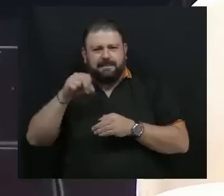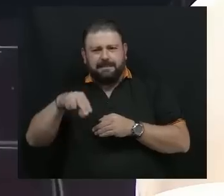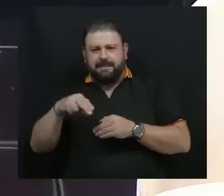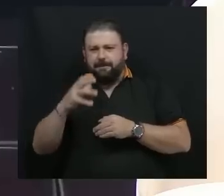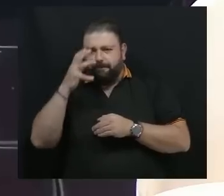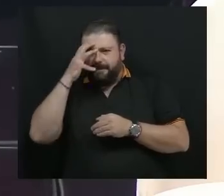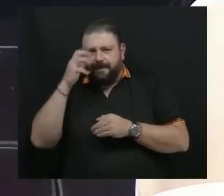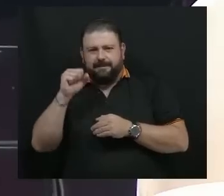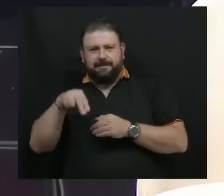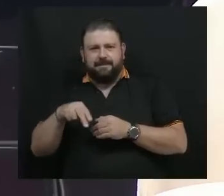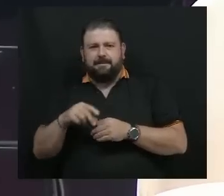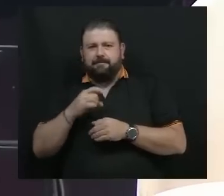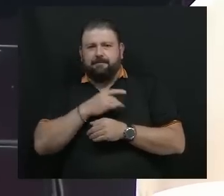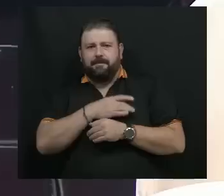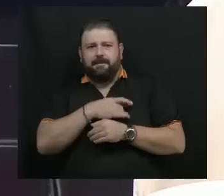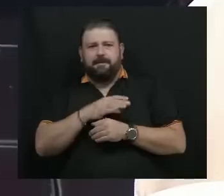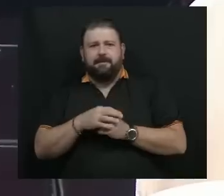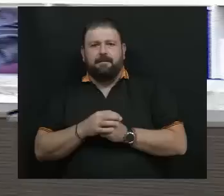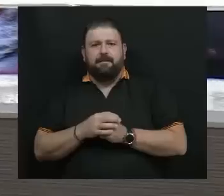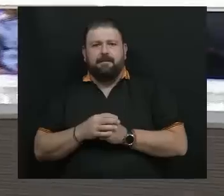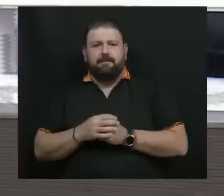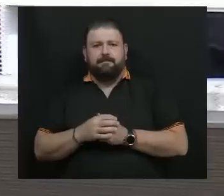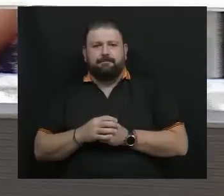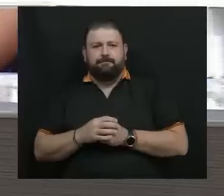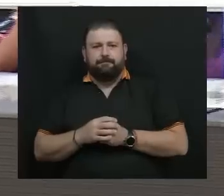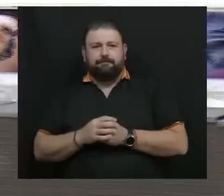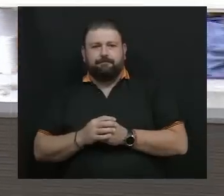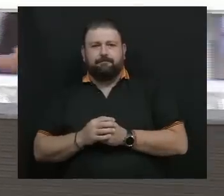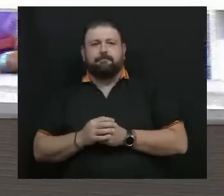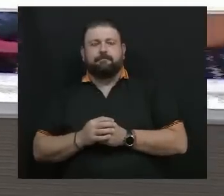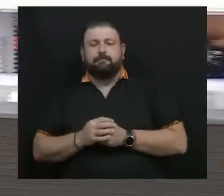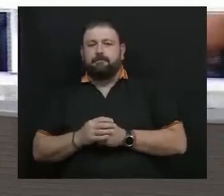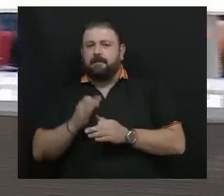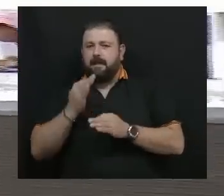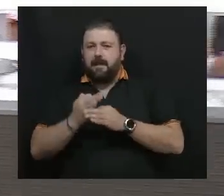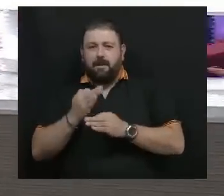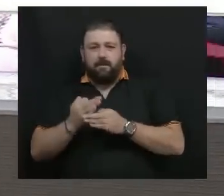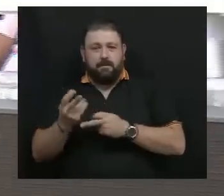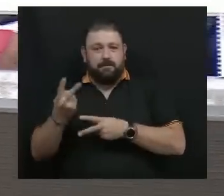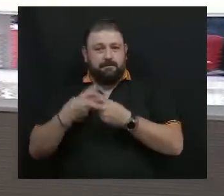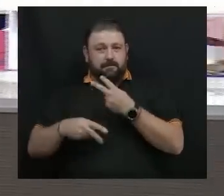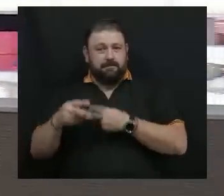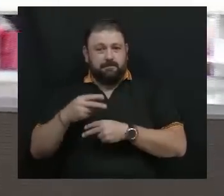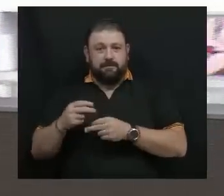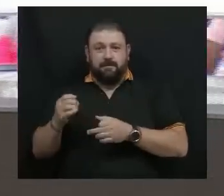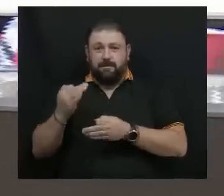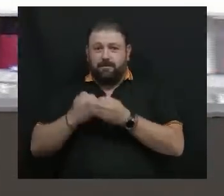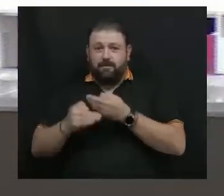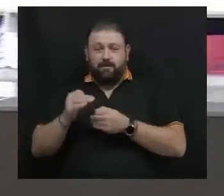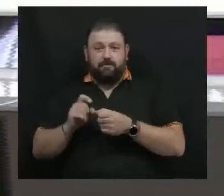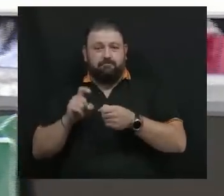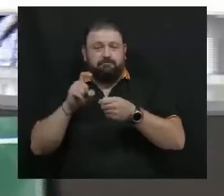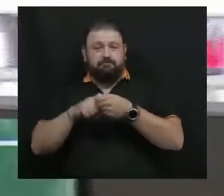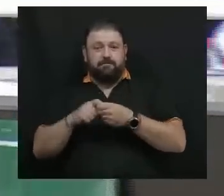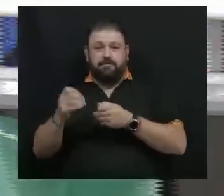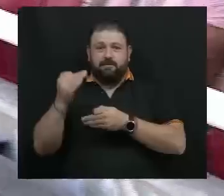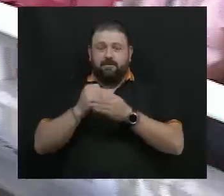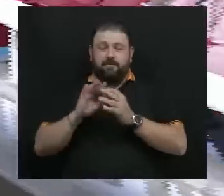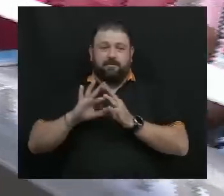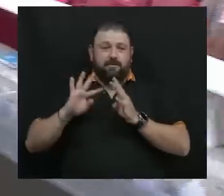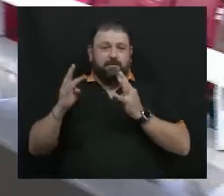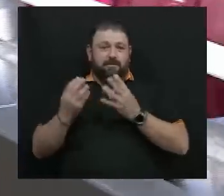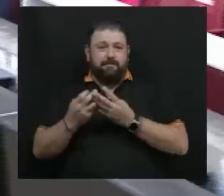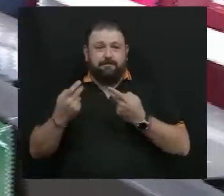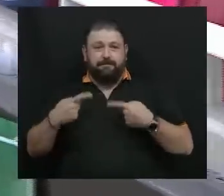Ahí viene, el primero que llegue. El primero que llegue va a estar inscrito frente a 15,000 personas. Eso, ahí viene